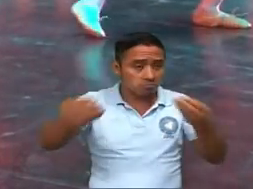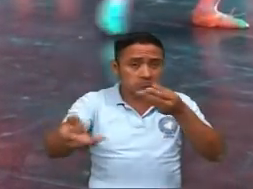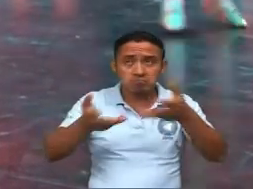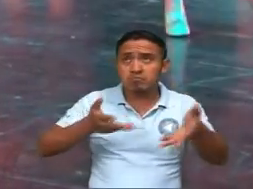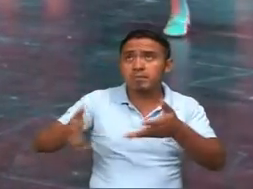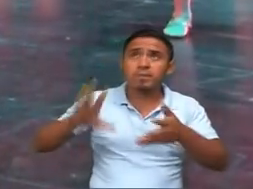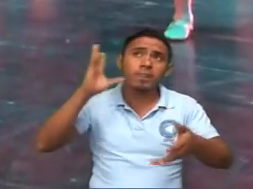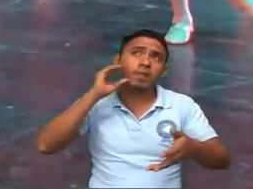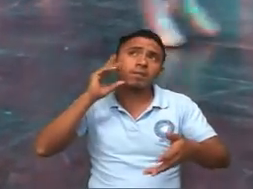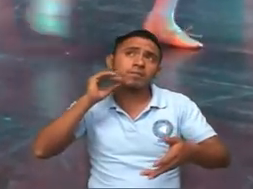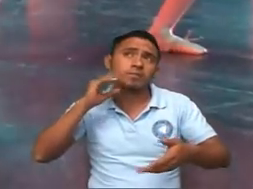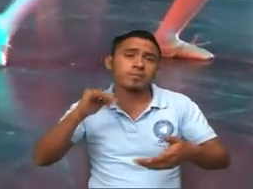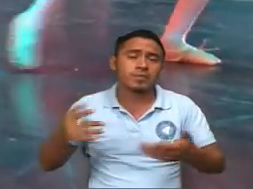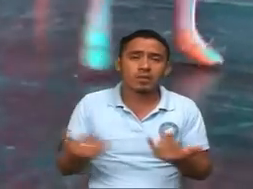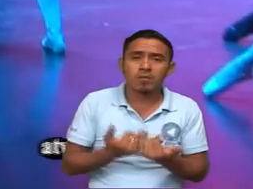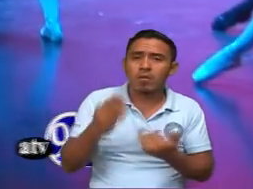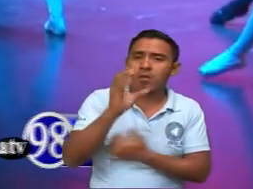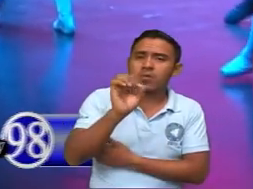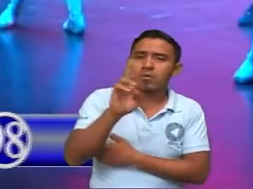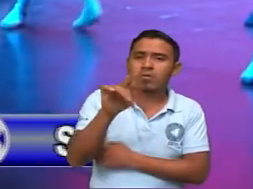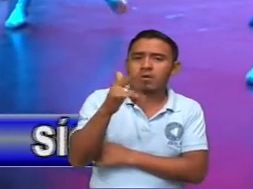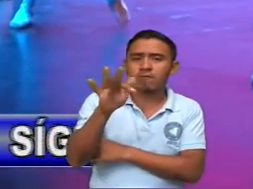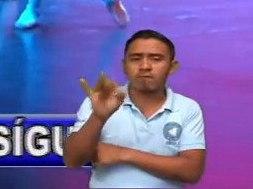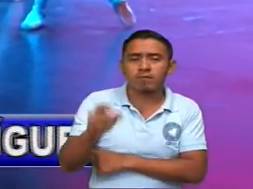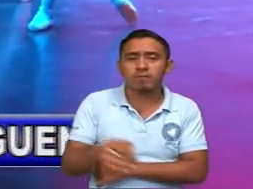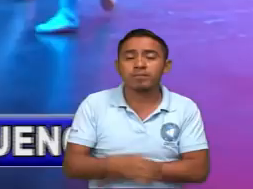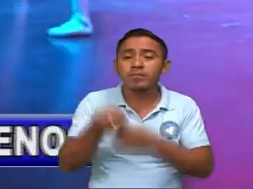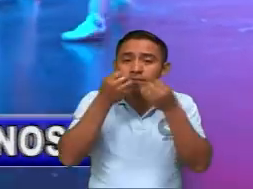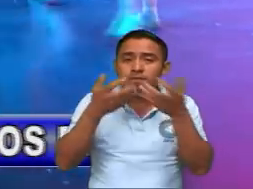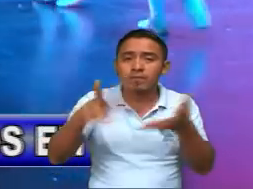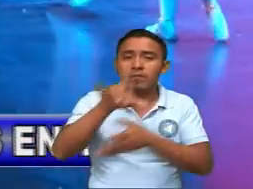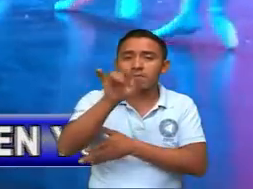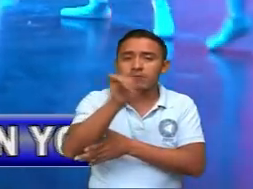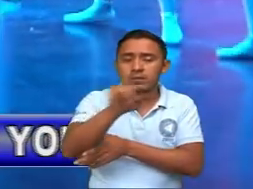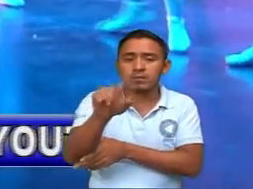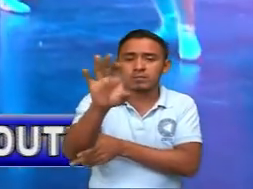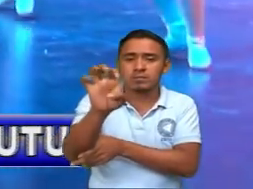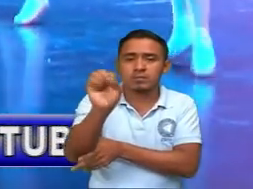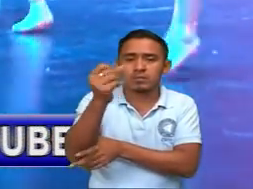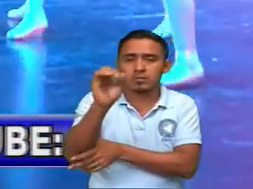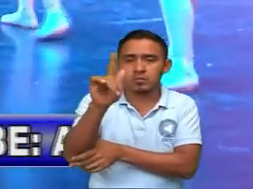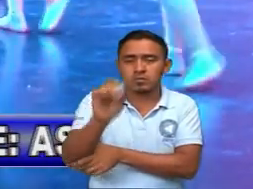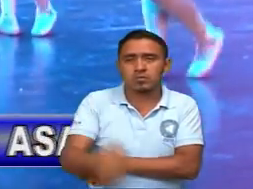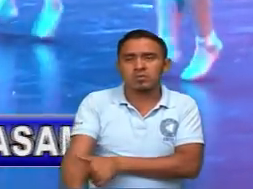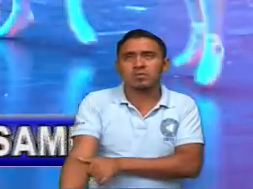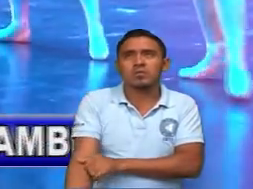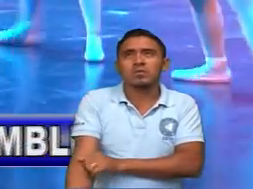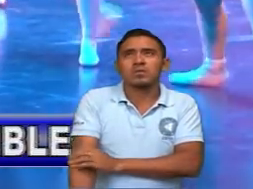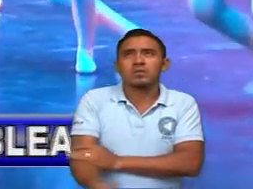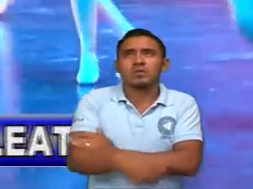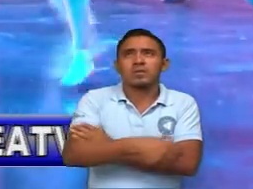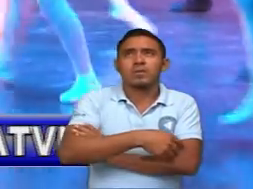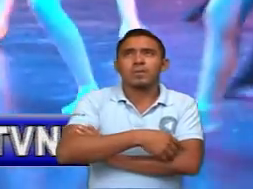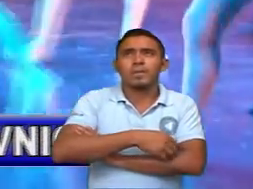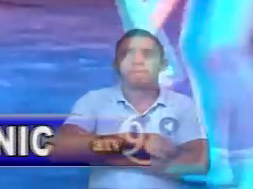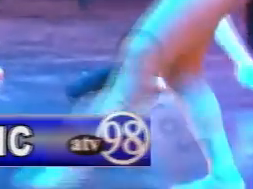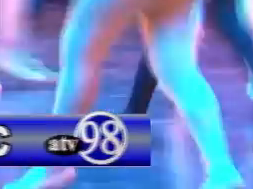sus experiencias como coreógrafos. Con cámara de Wendel Noguera para el Canal Parlamentario, informó Liz